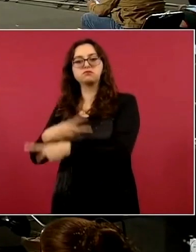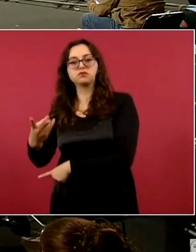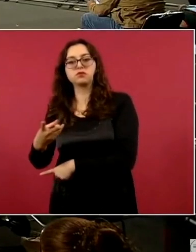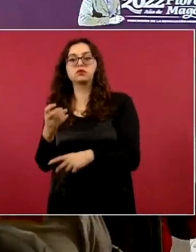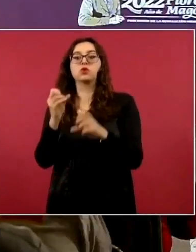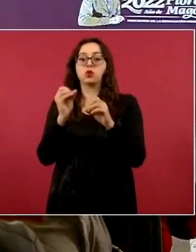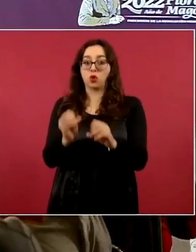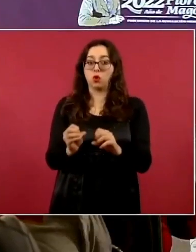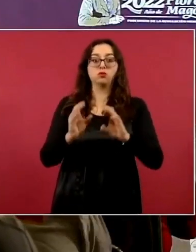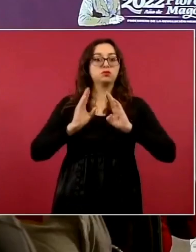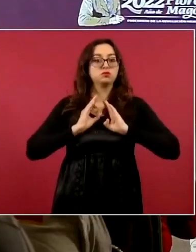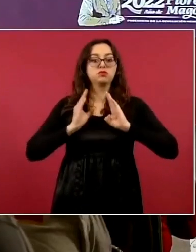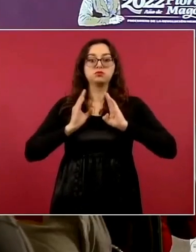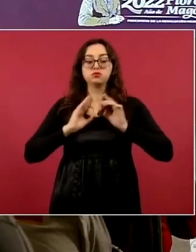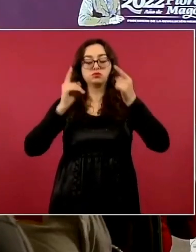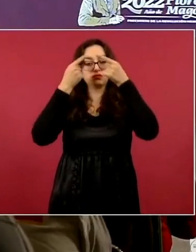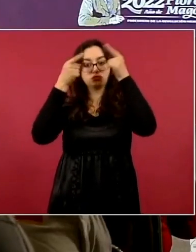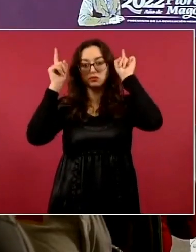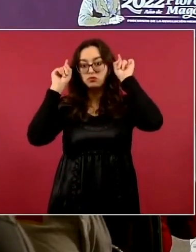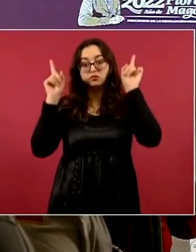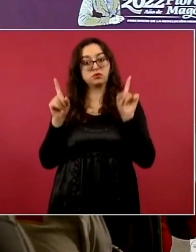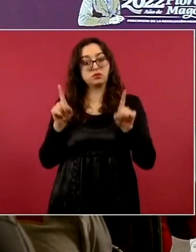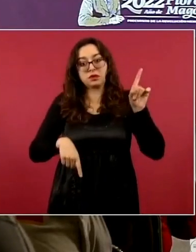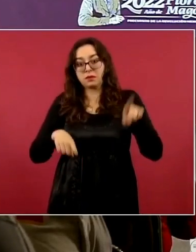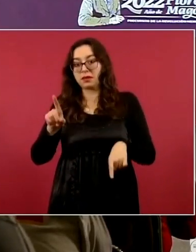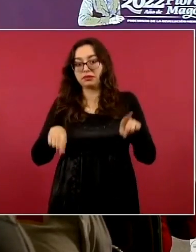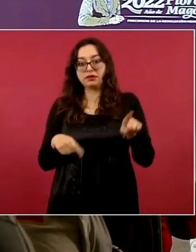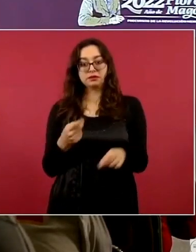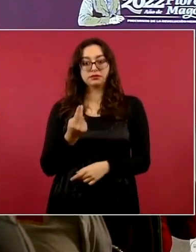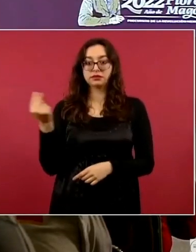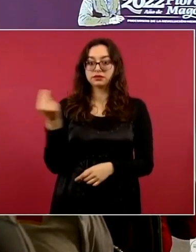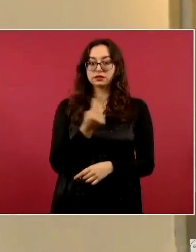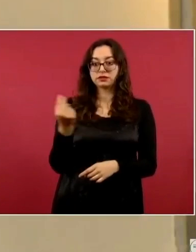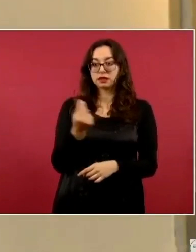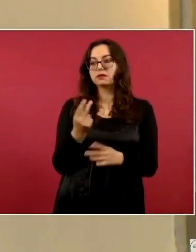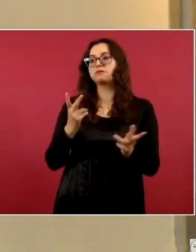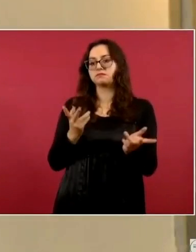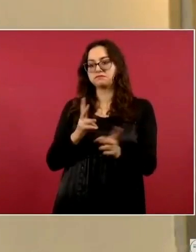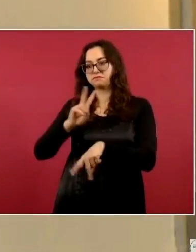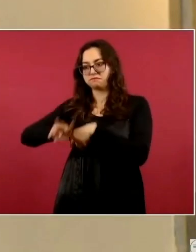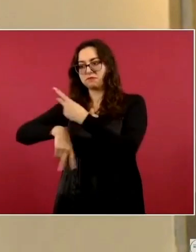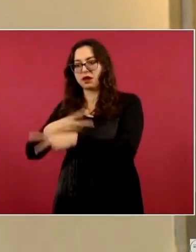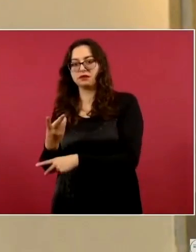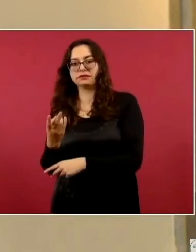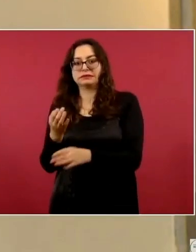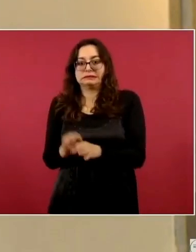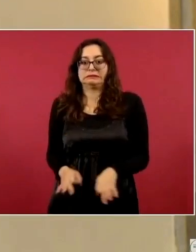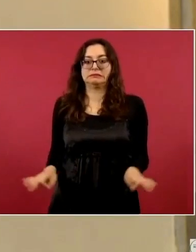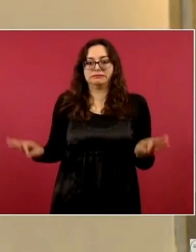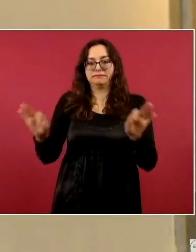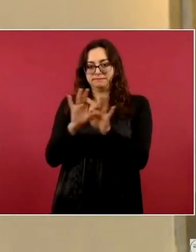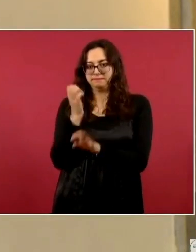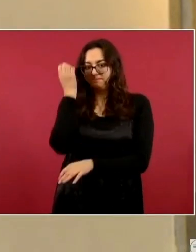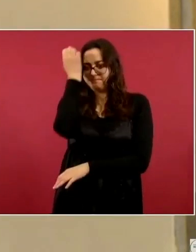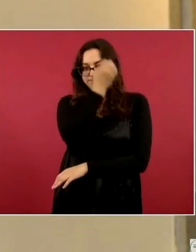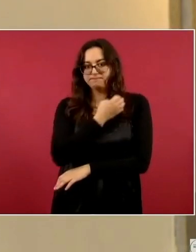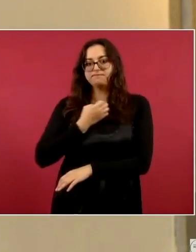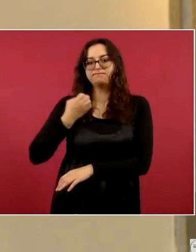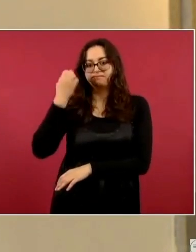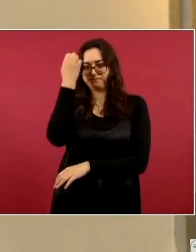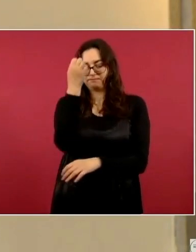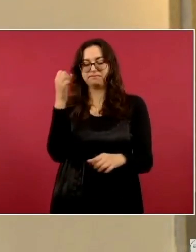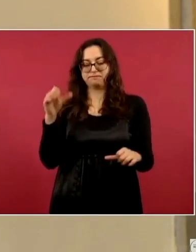fuerzas armadas si así y se necesita Entonces será una evaluación importante de esta de esta actividad que